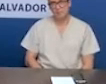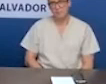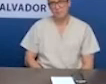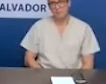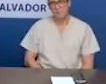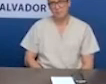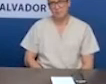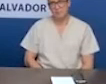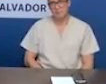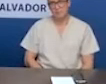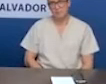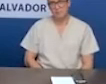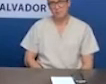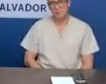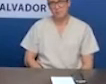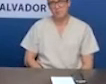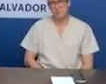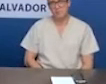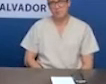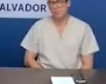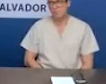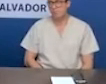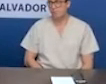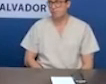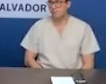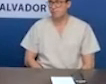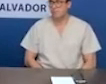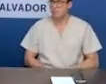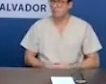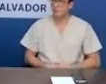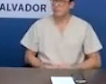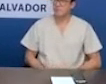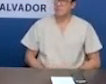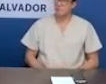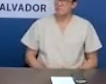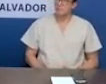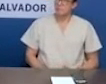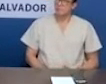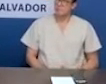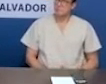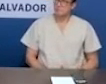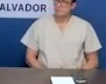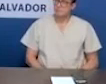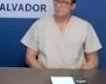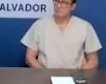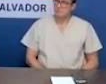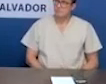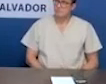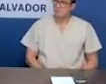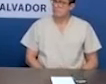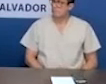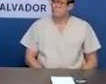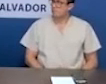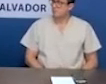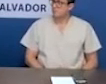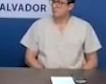pongo antipsicóticos como primera opción? Que fue el manejo que recibió nuestra paciente del caso.